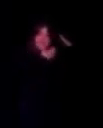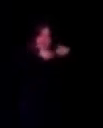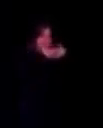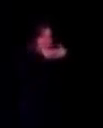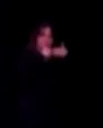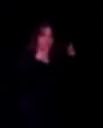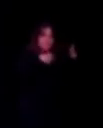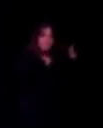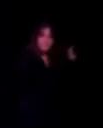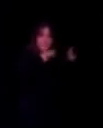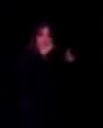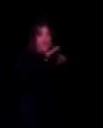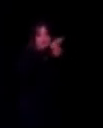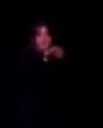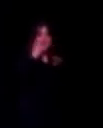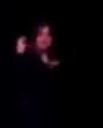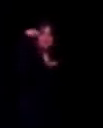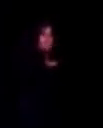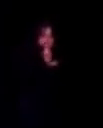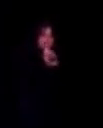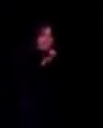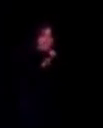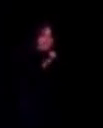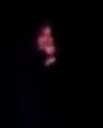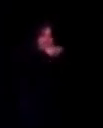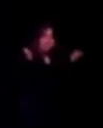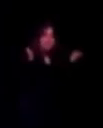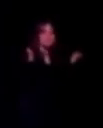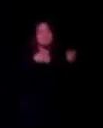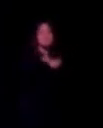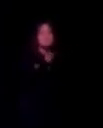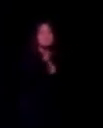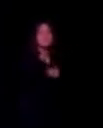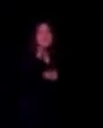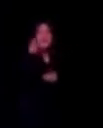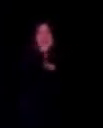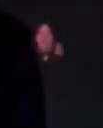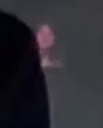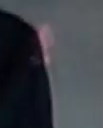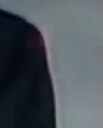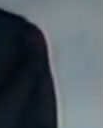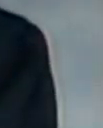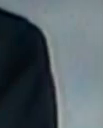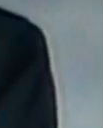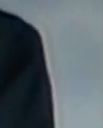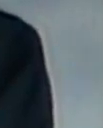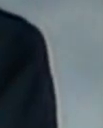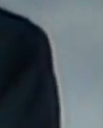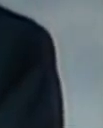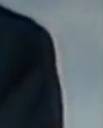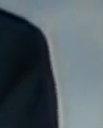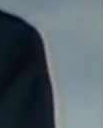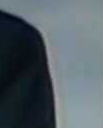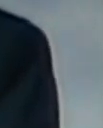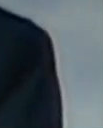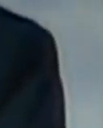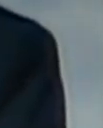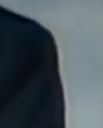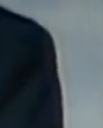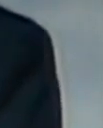perdido de las montañas, conocen la vida de sus alumnas, de sus